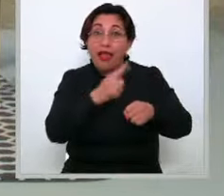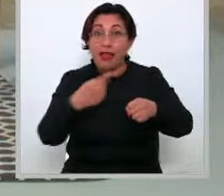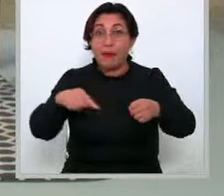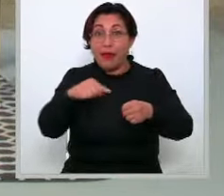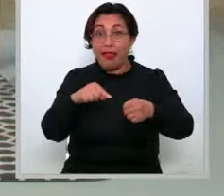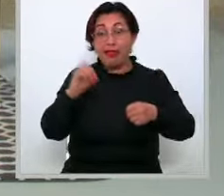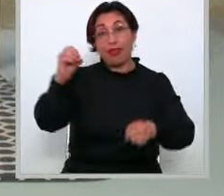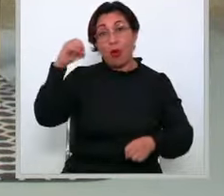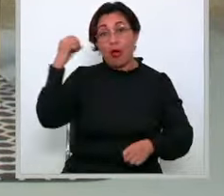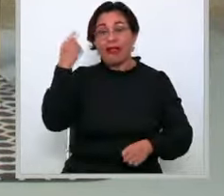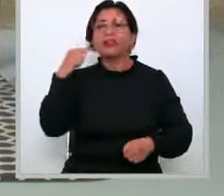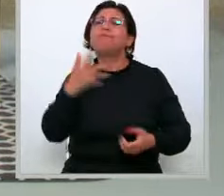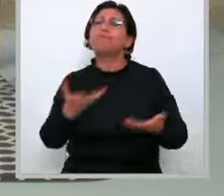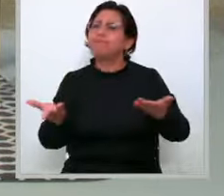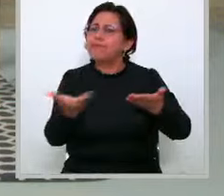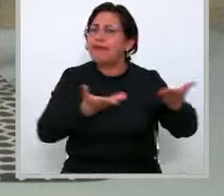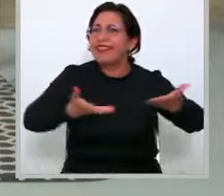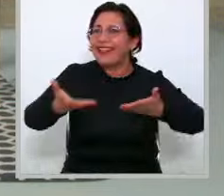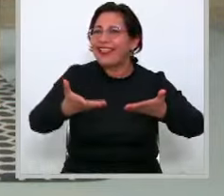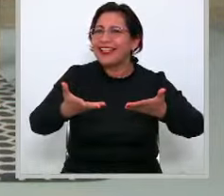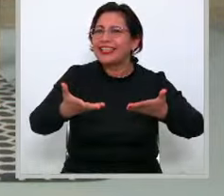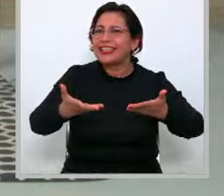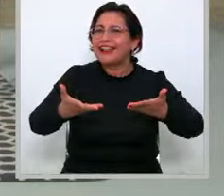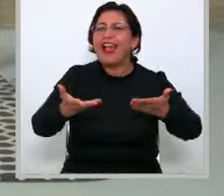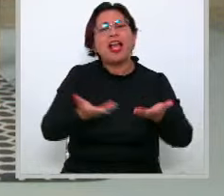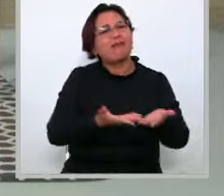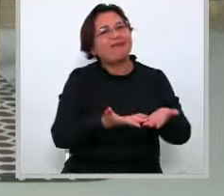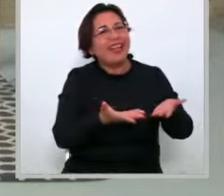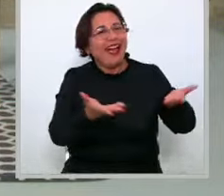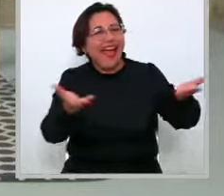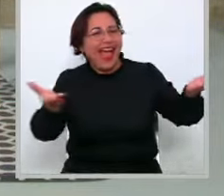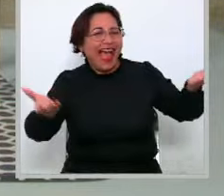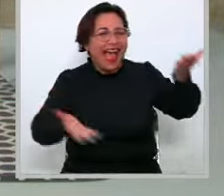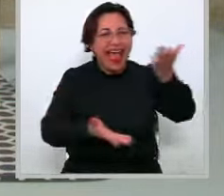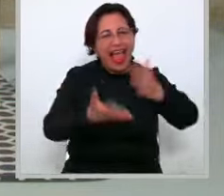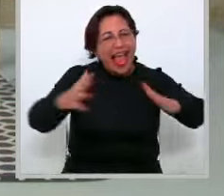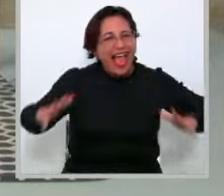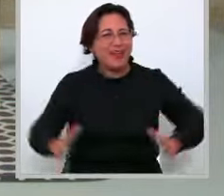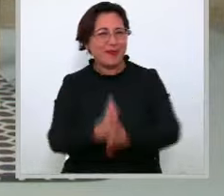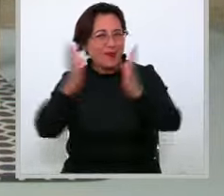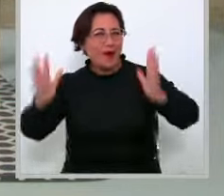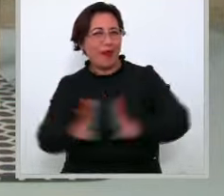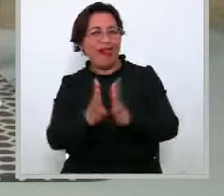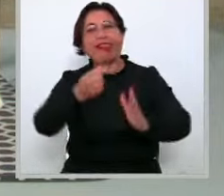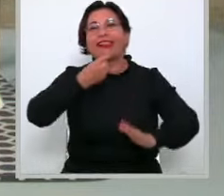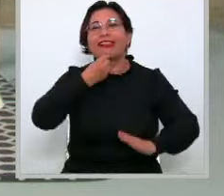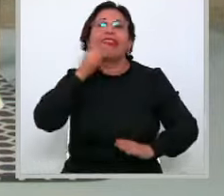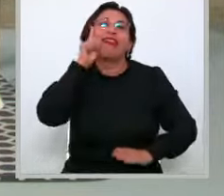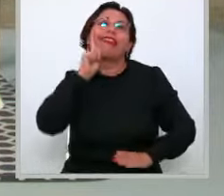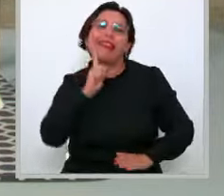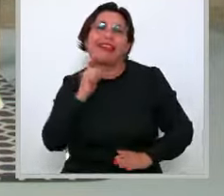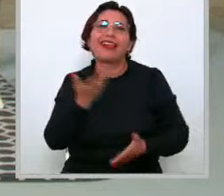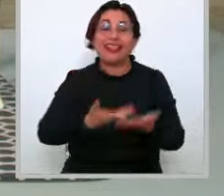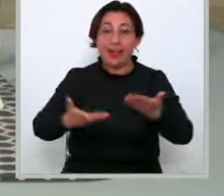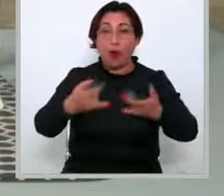este sistema, está ayudando justamente a llevar este cuento a todas las niñas y niños. Y oye, Dana, tú también has contado